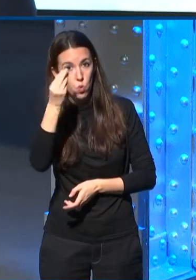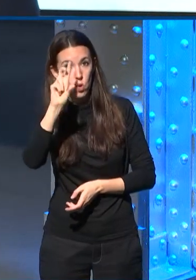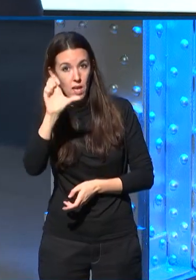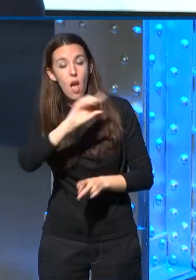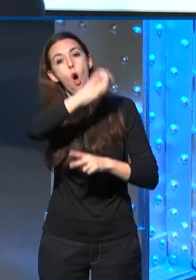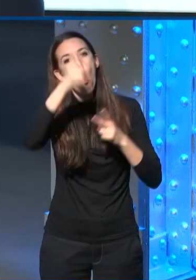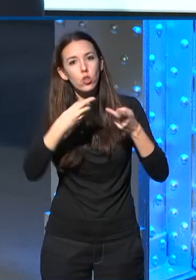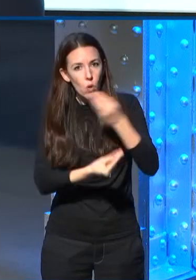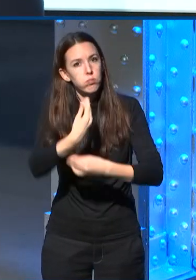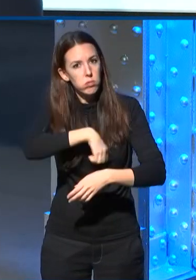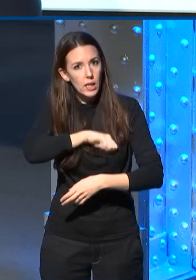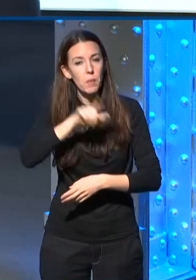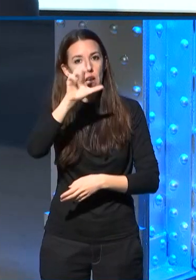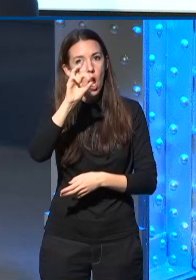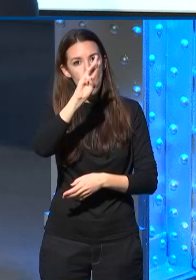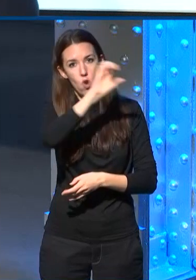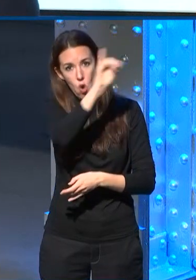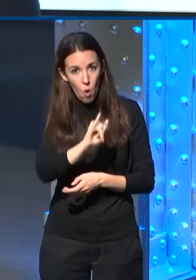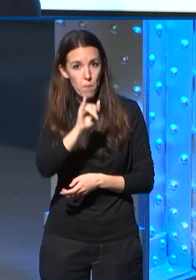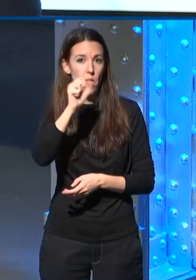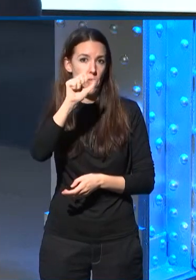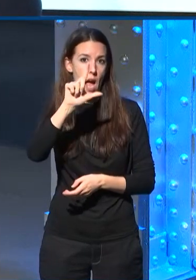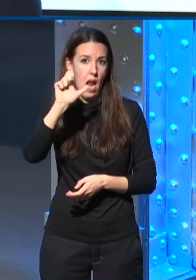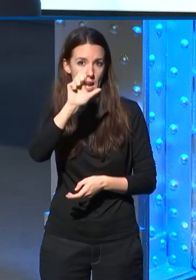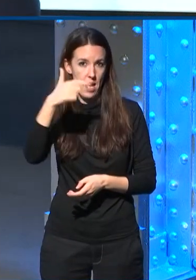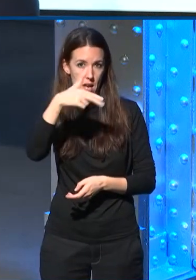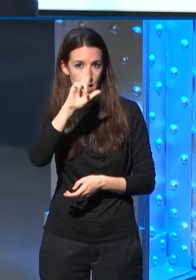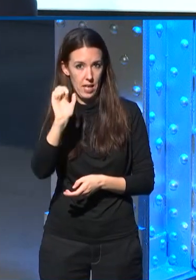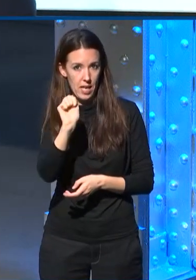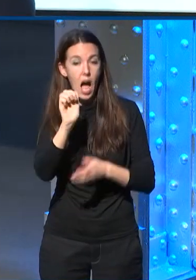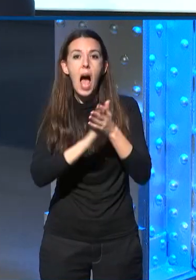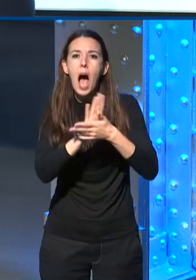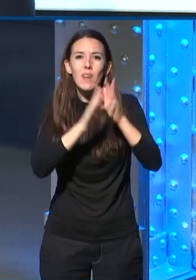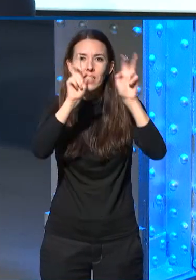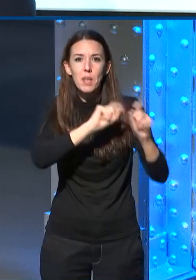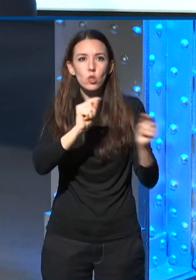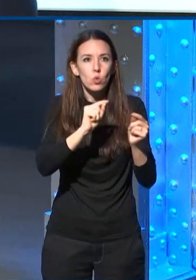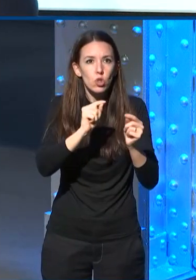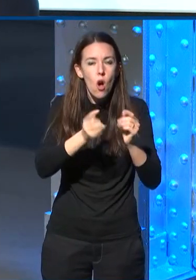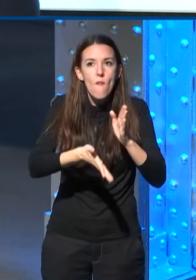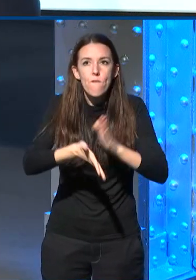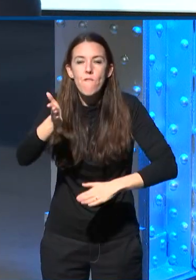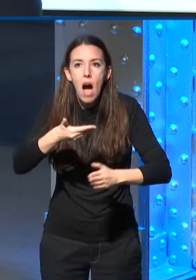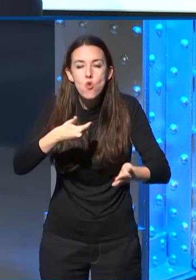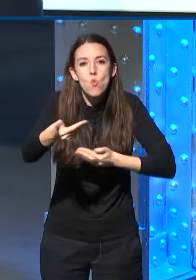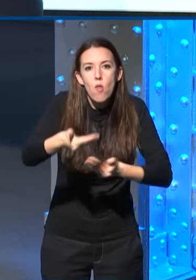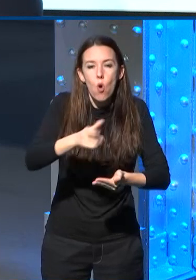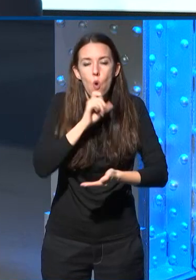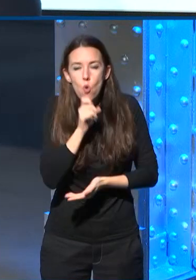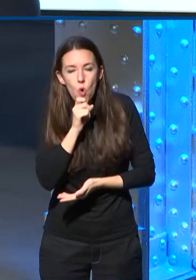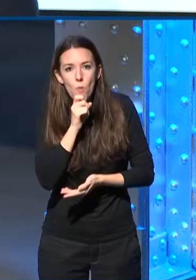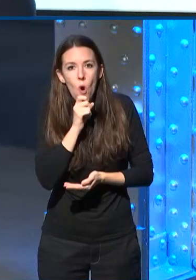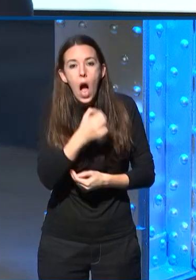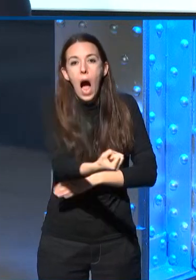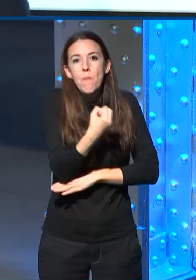Alegría. Y entonces, pues les hablaré de las distintas discusiones sobre cuándo se irá a Marte, cómo se irá a Marte, y me apoyaré en